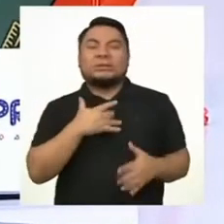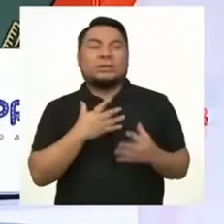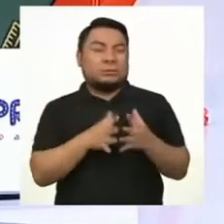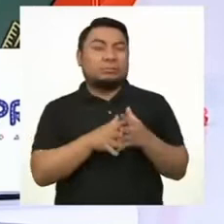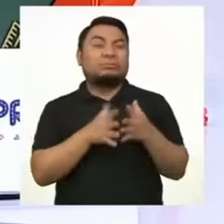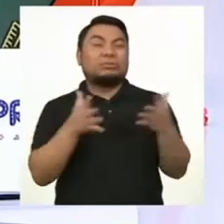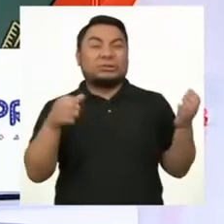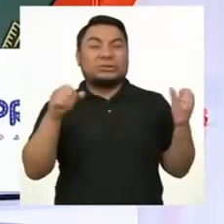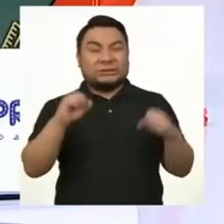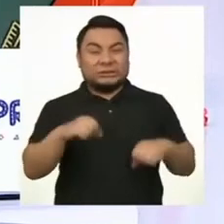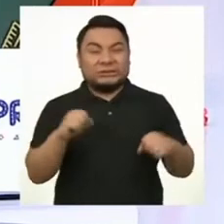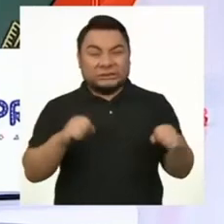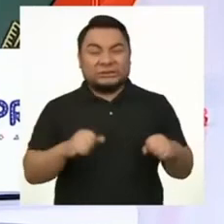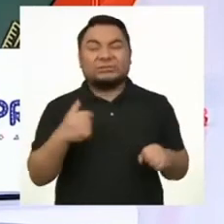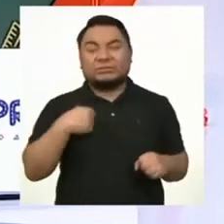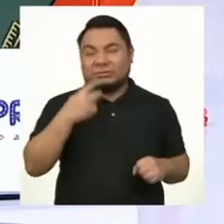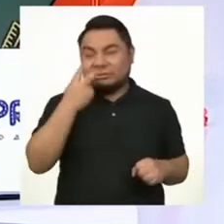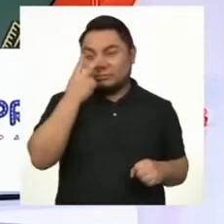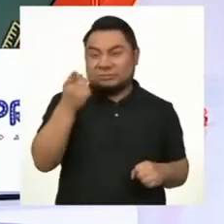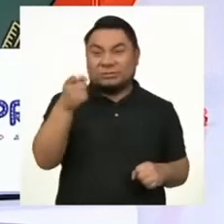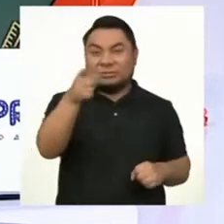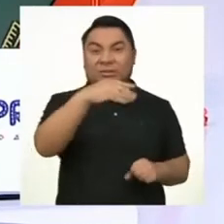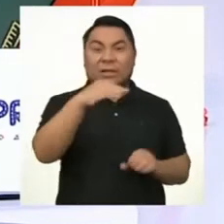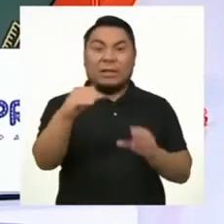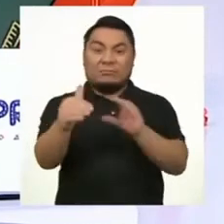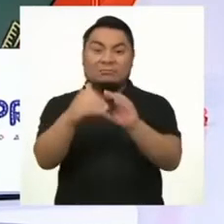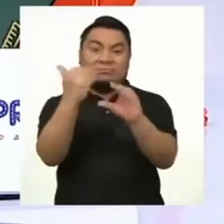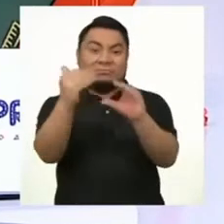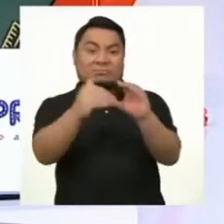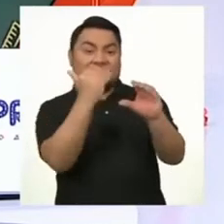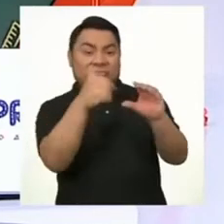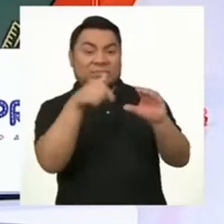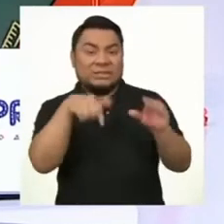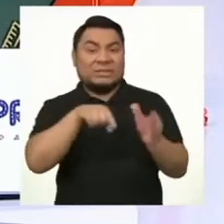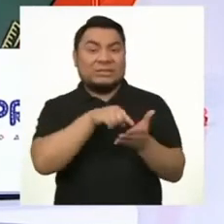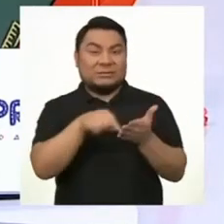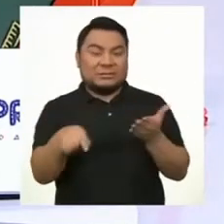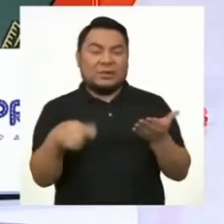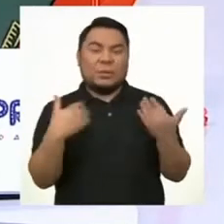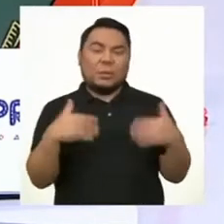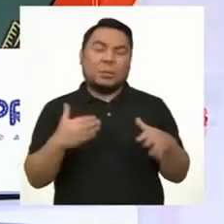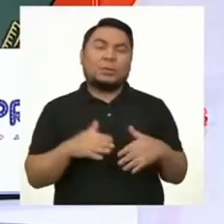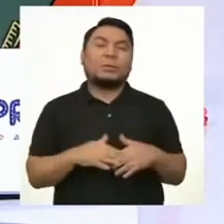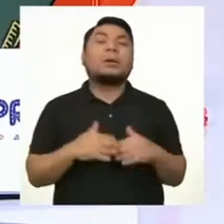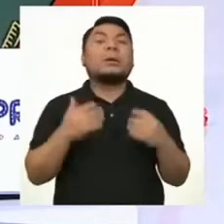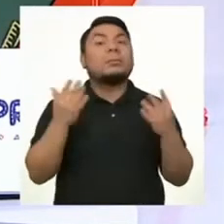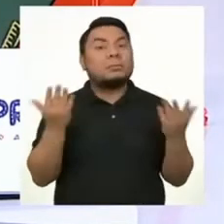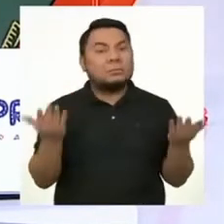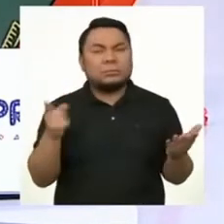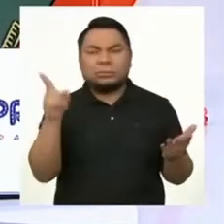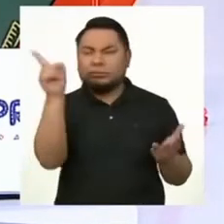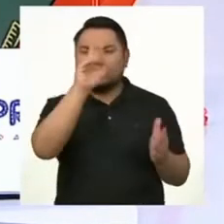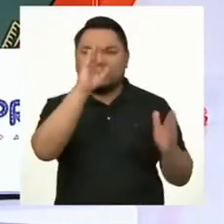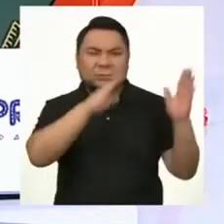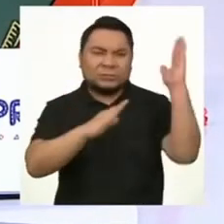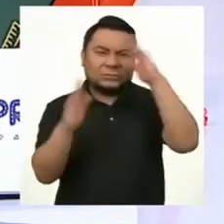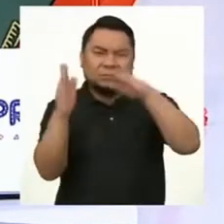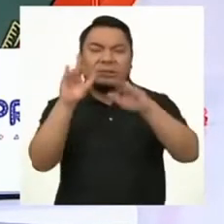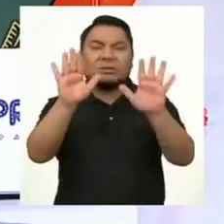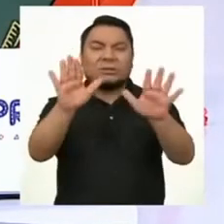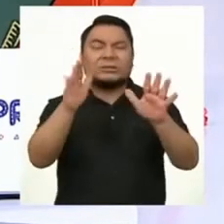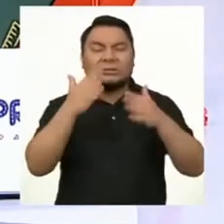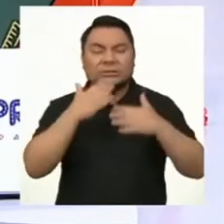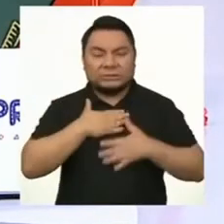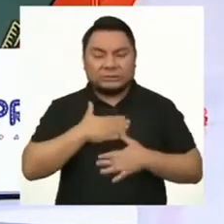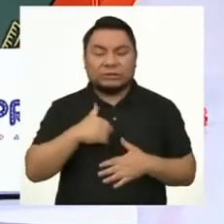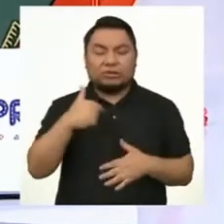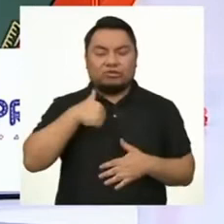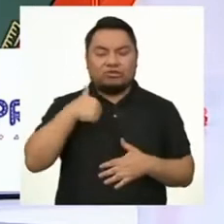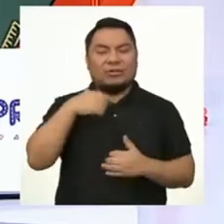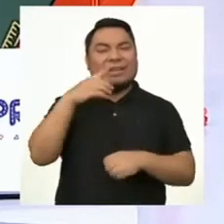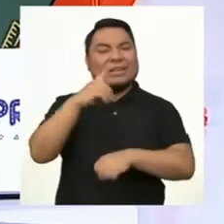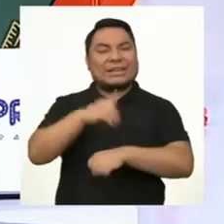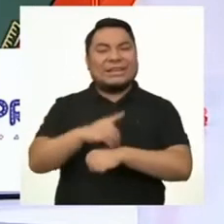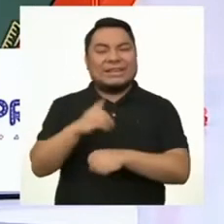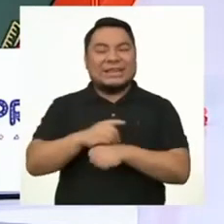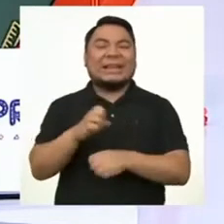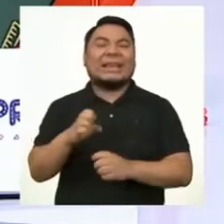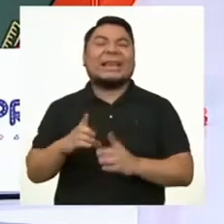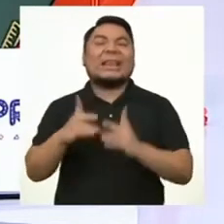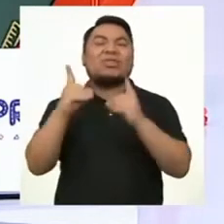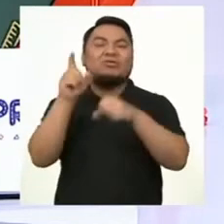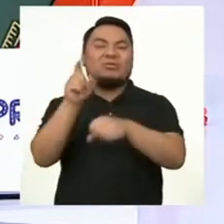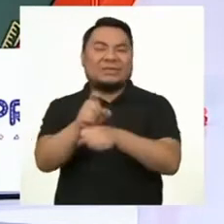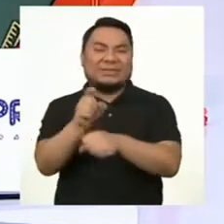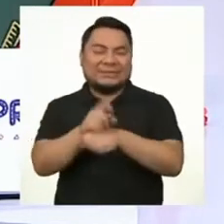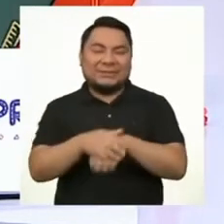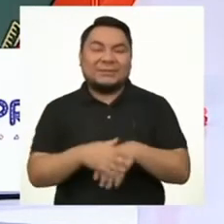demasiado. Lo he visto en sus mensajes de esta semana. Pero no se preocupen, aquí está su Doctora